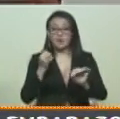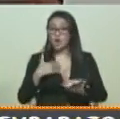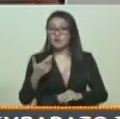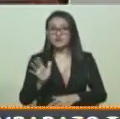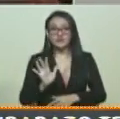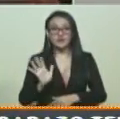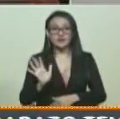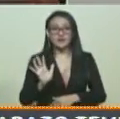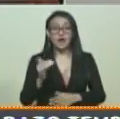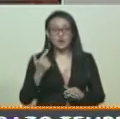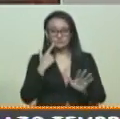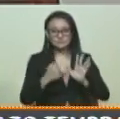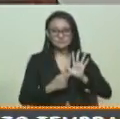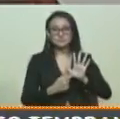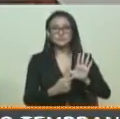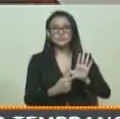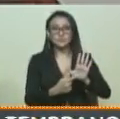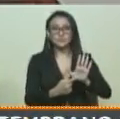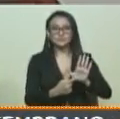a mostrarle al país